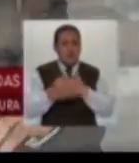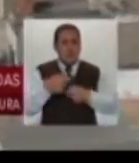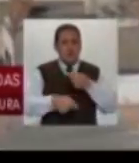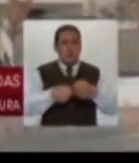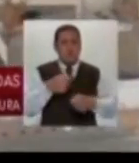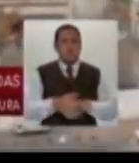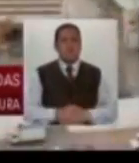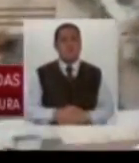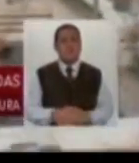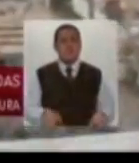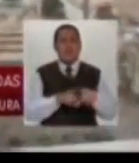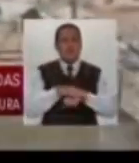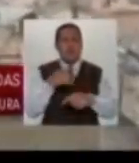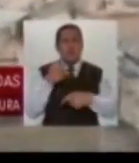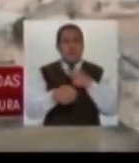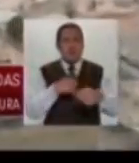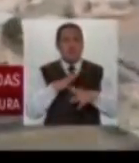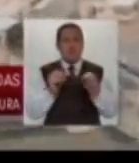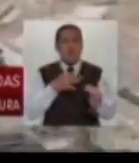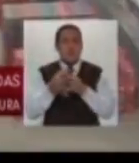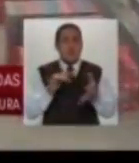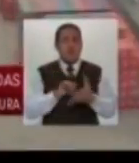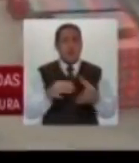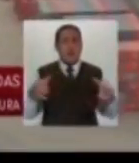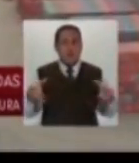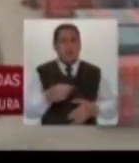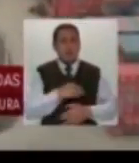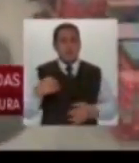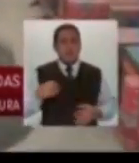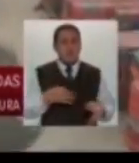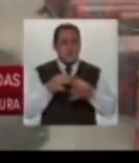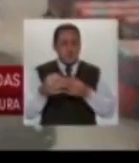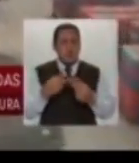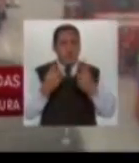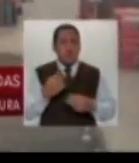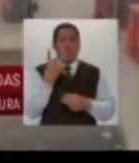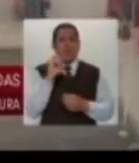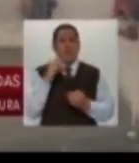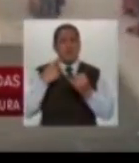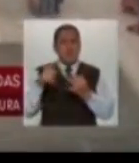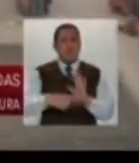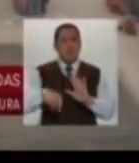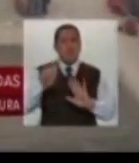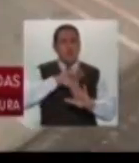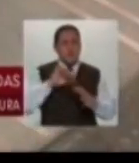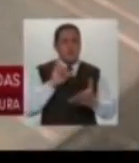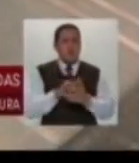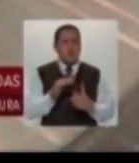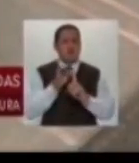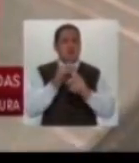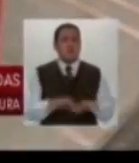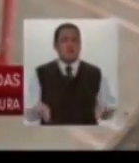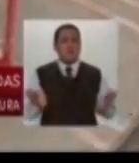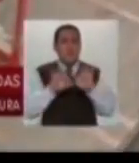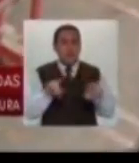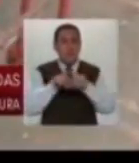inversión. Respecto a la inversión pública, precisó que el Ejecutivo ya identificó 40 proyectos de infraestructura que serán prioridad, cada uno con una